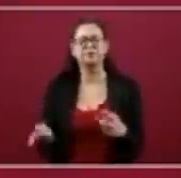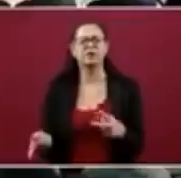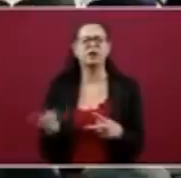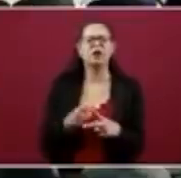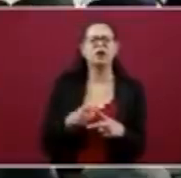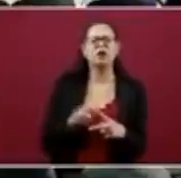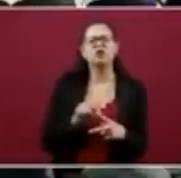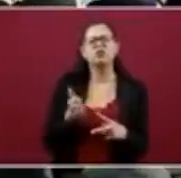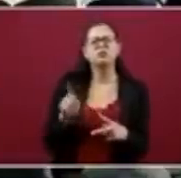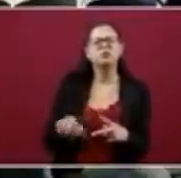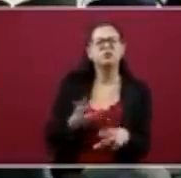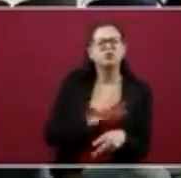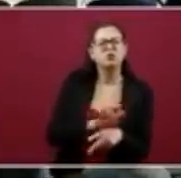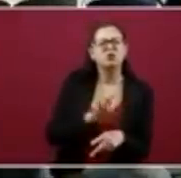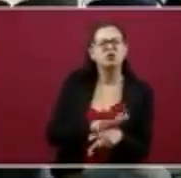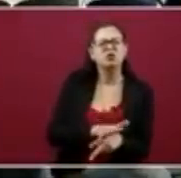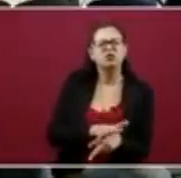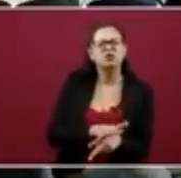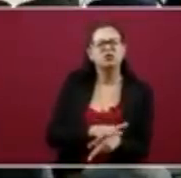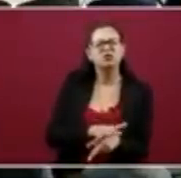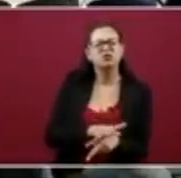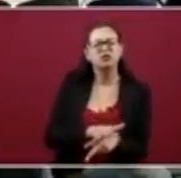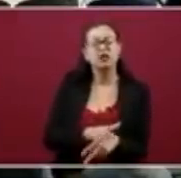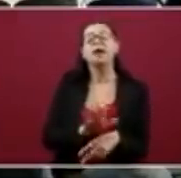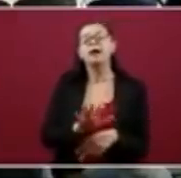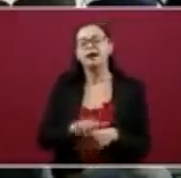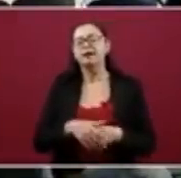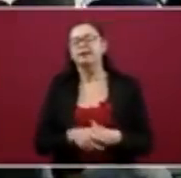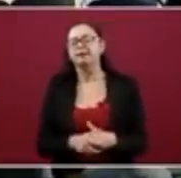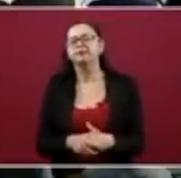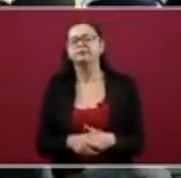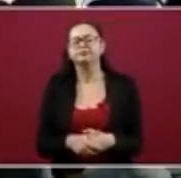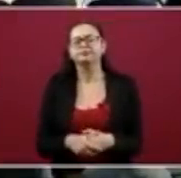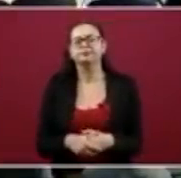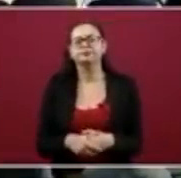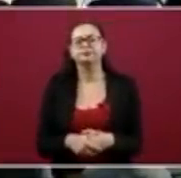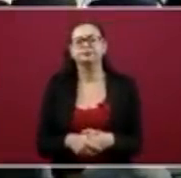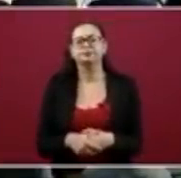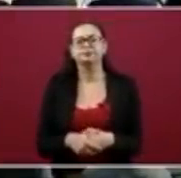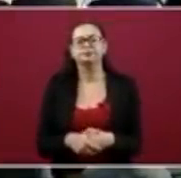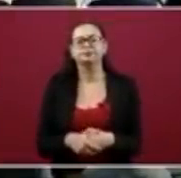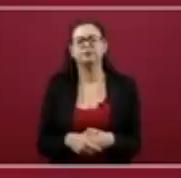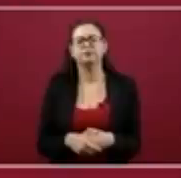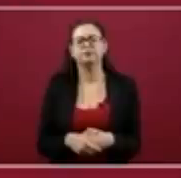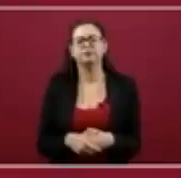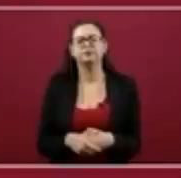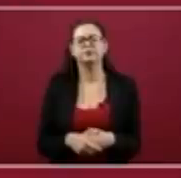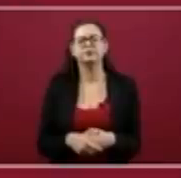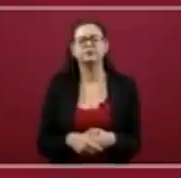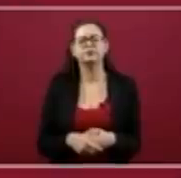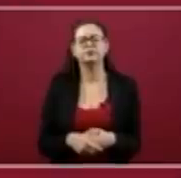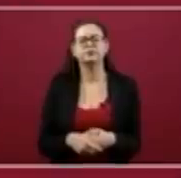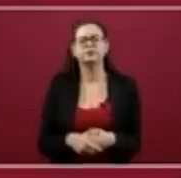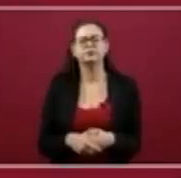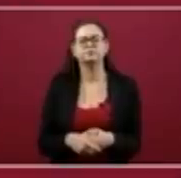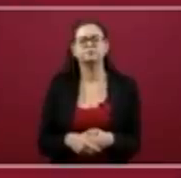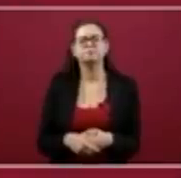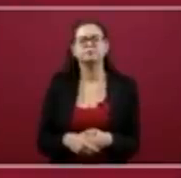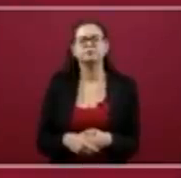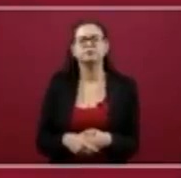es… ¿Cuál es el camino que sigue? Ya se podría